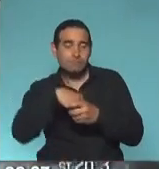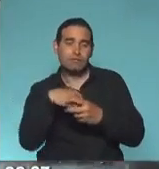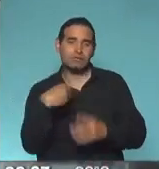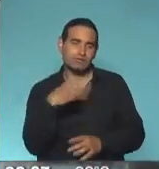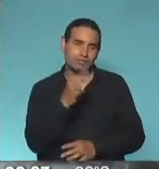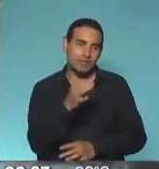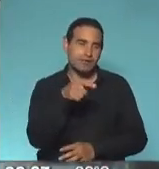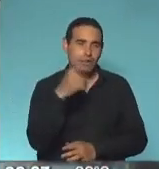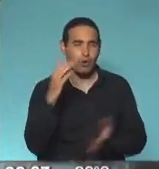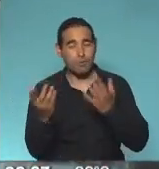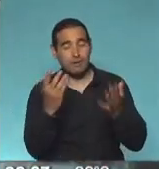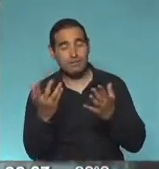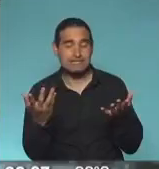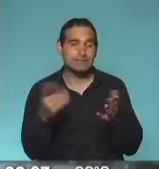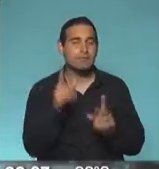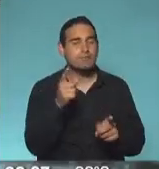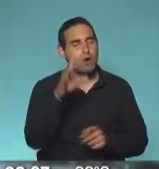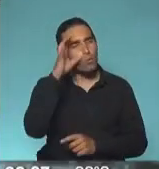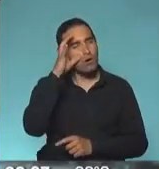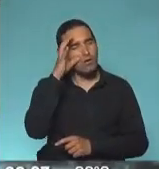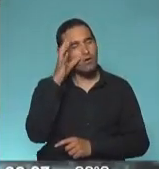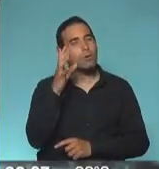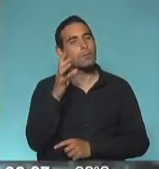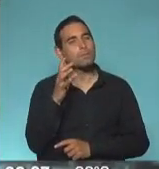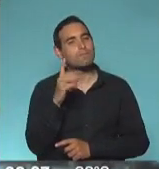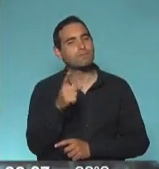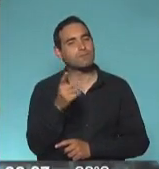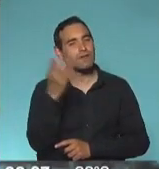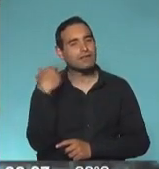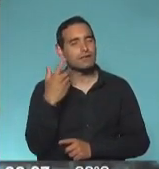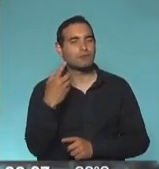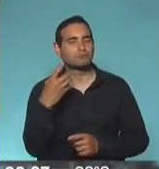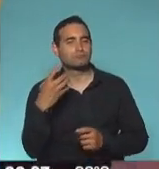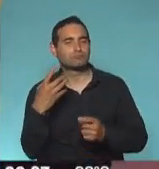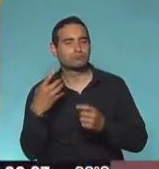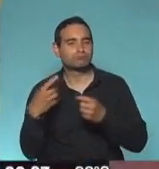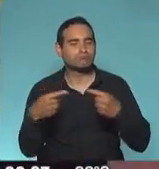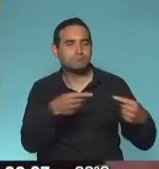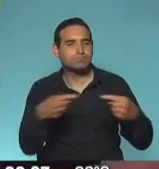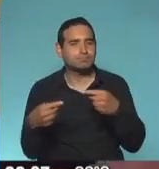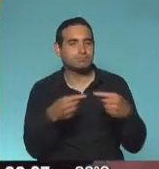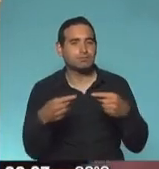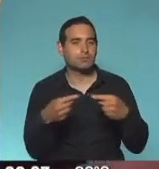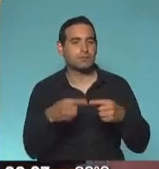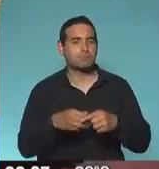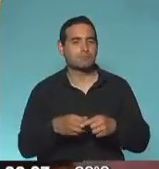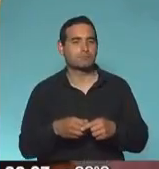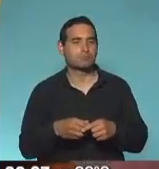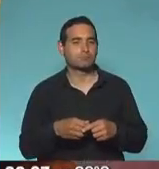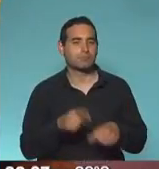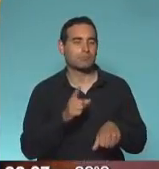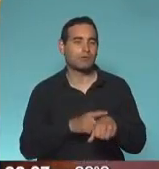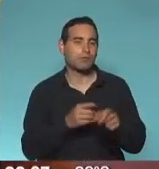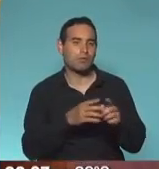la comparación es muy tirante, me hace acordar un poco a la lucha o al tiempo que tardaron los